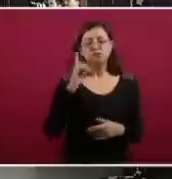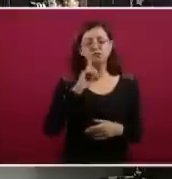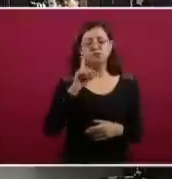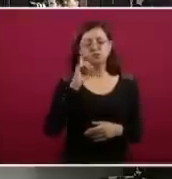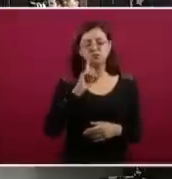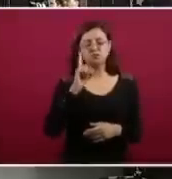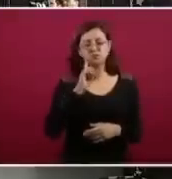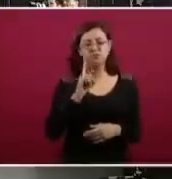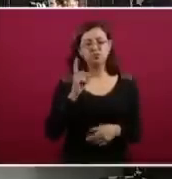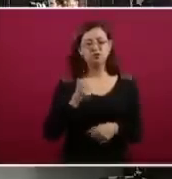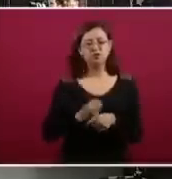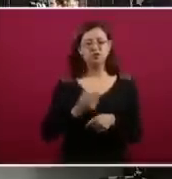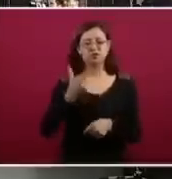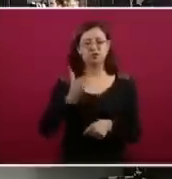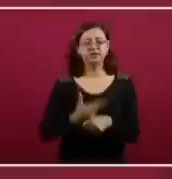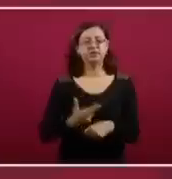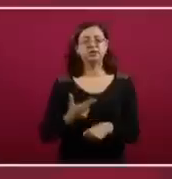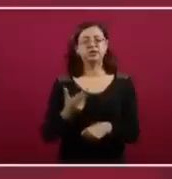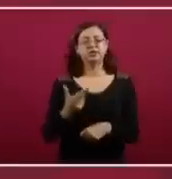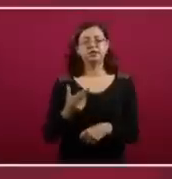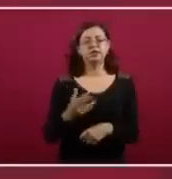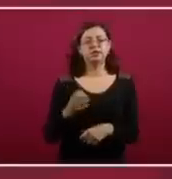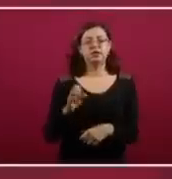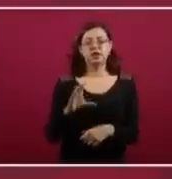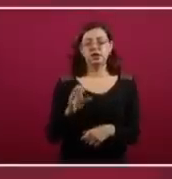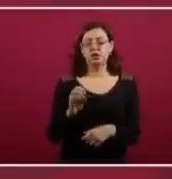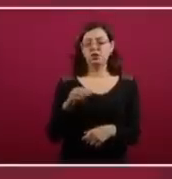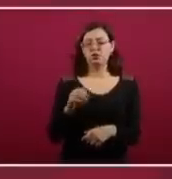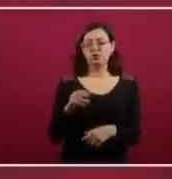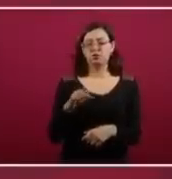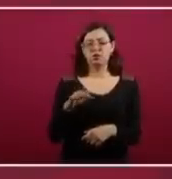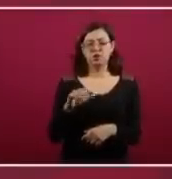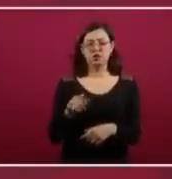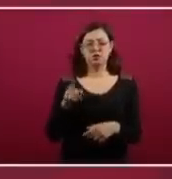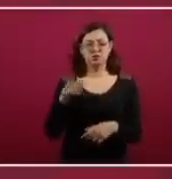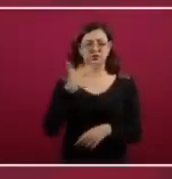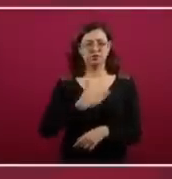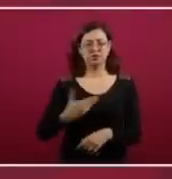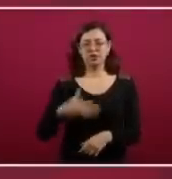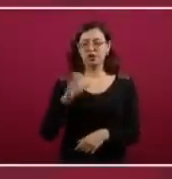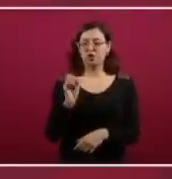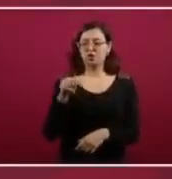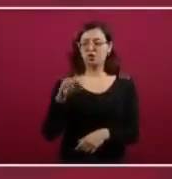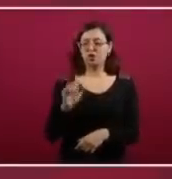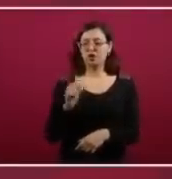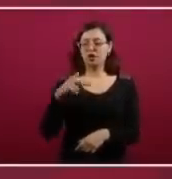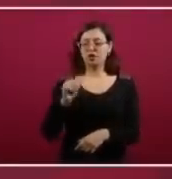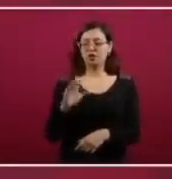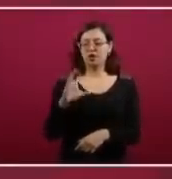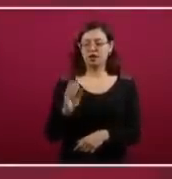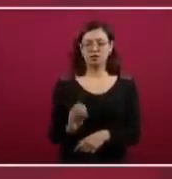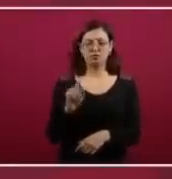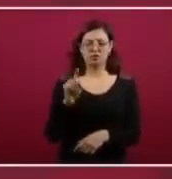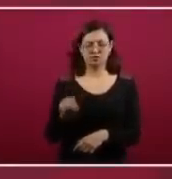presidente de la Concanaco nos van a informar sobre los resultados. De modo que